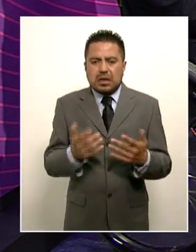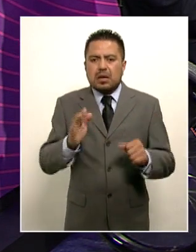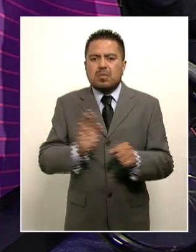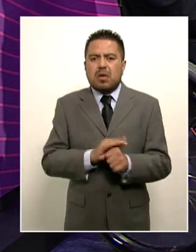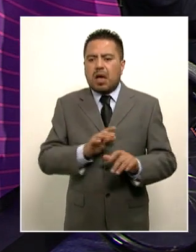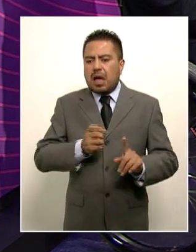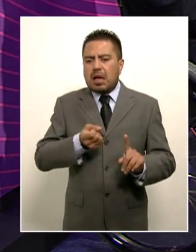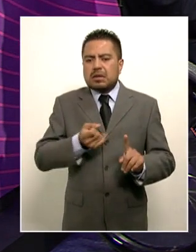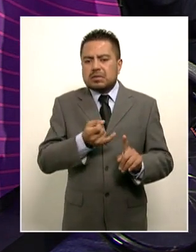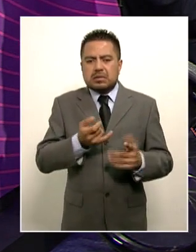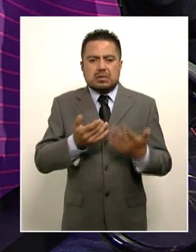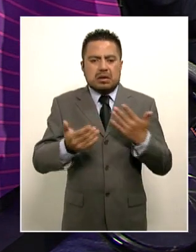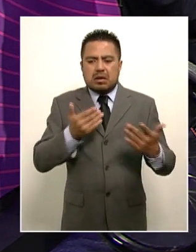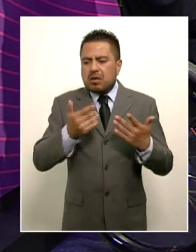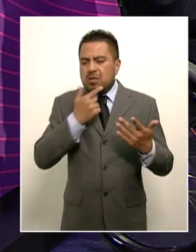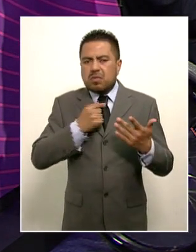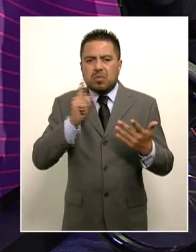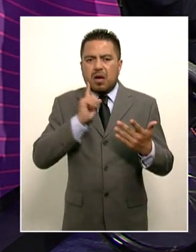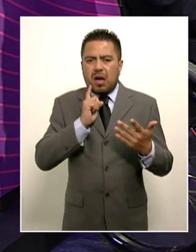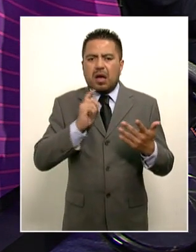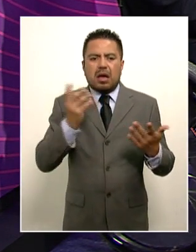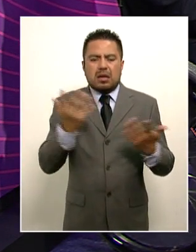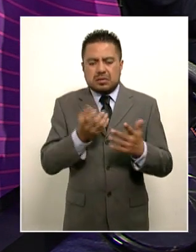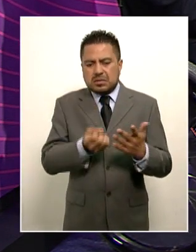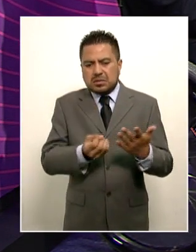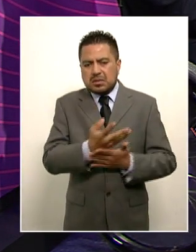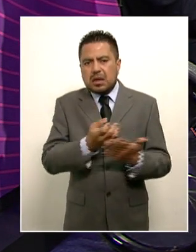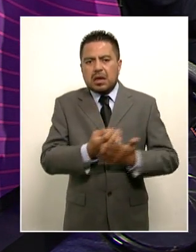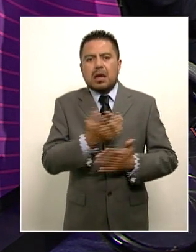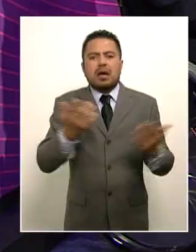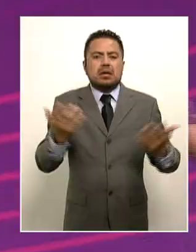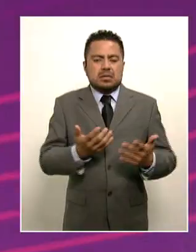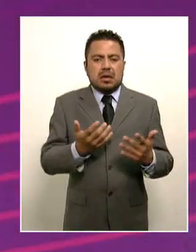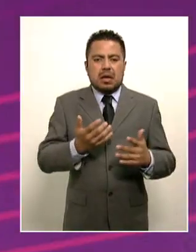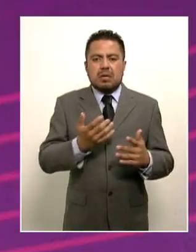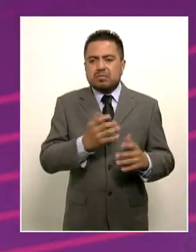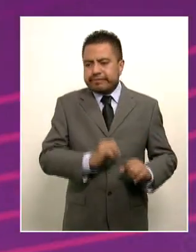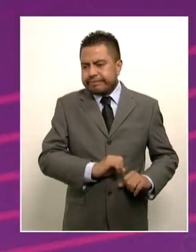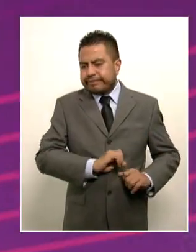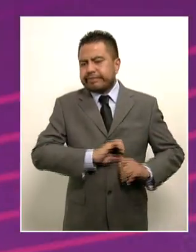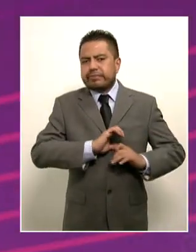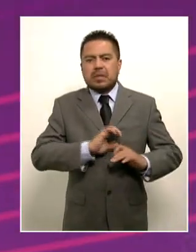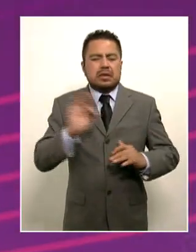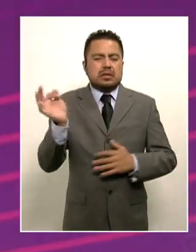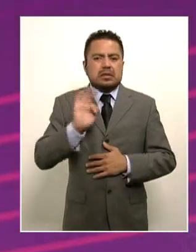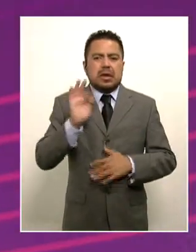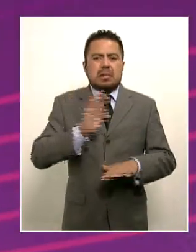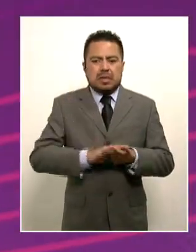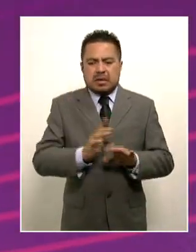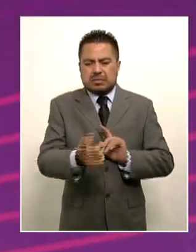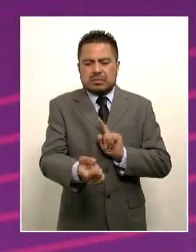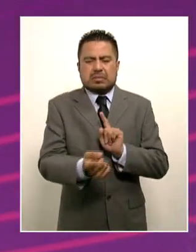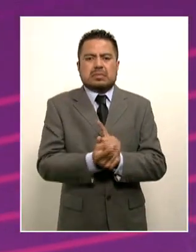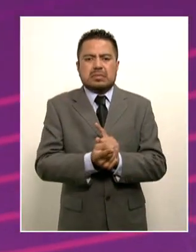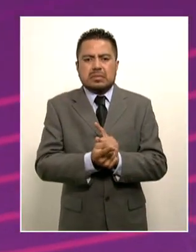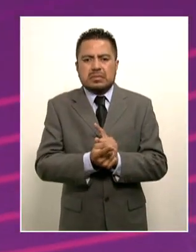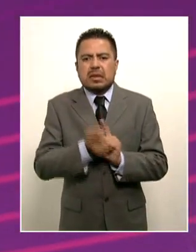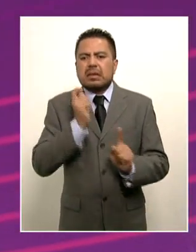género así lo indica, también la saca de realizar un potencial que quizá sería más cercano a lo